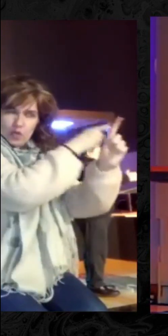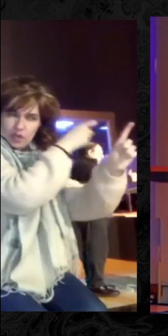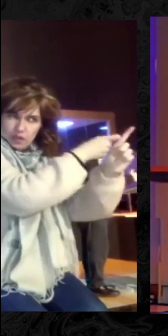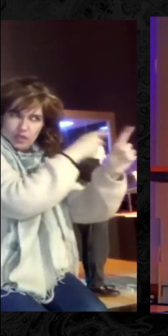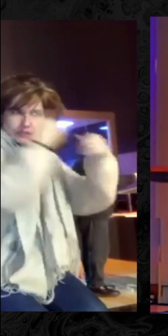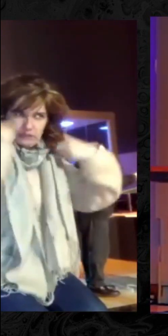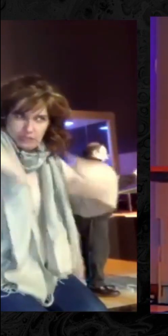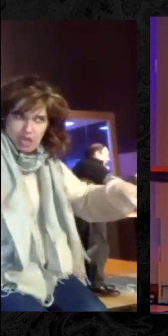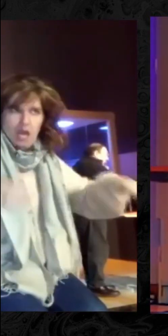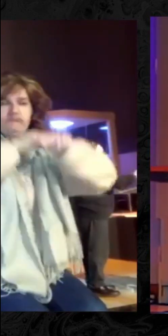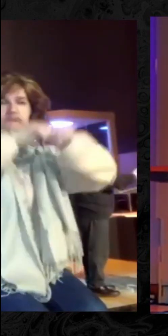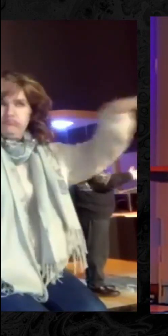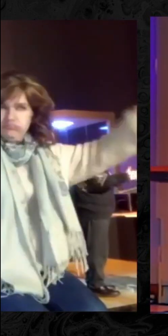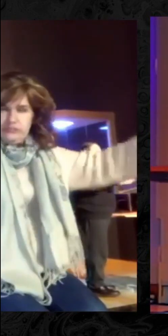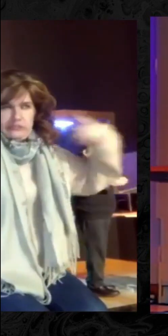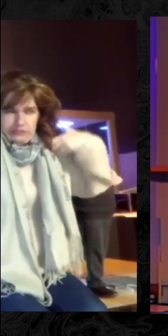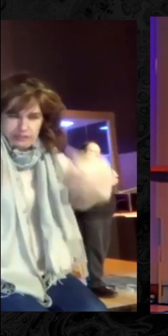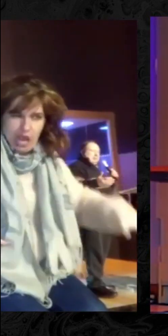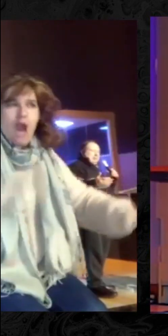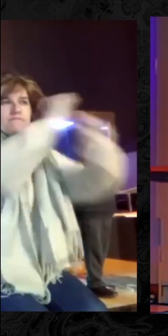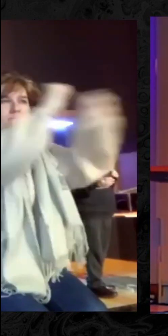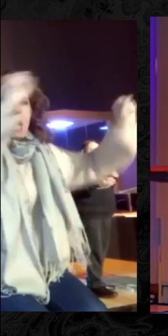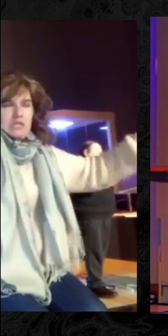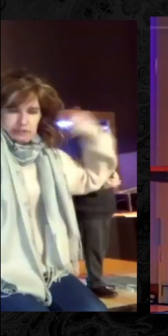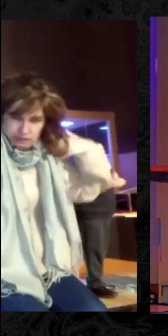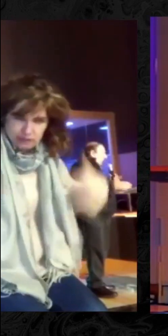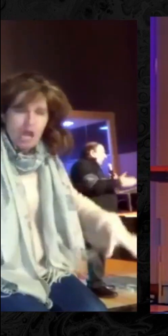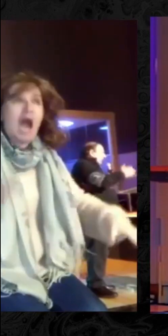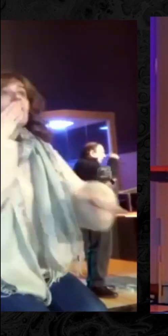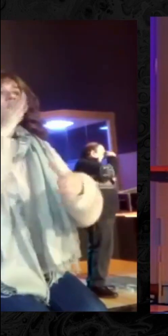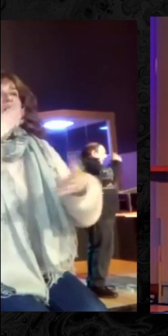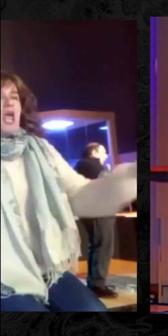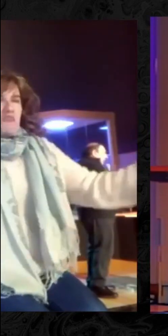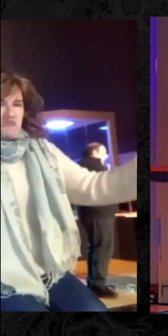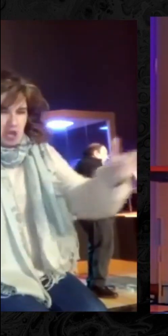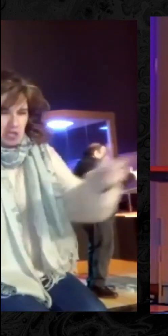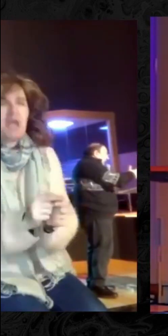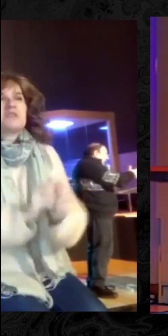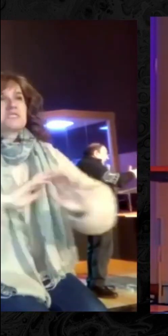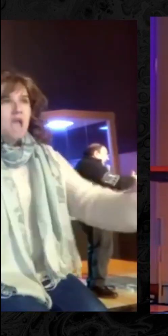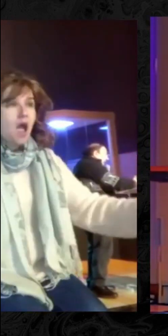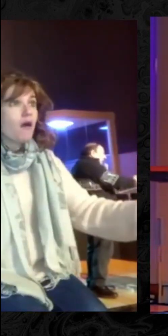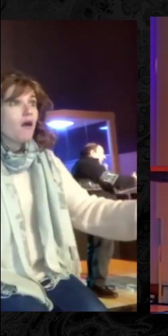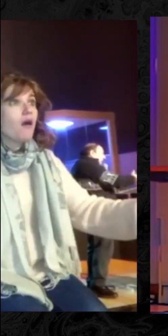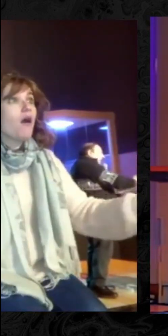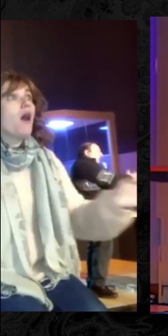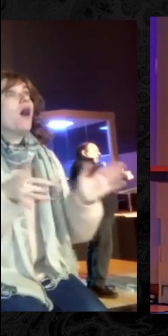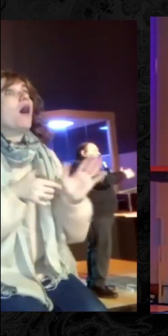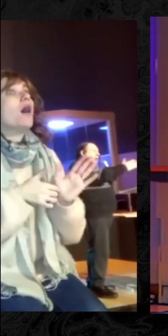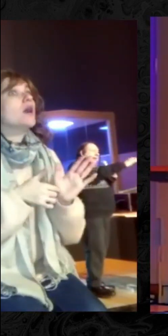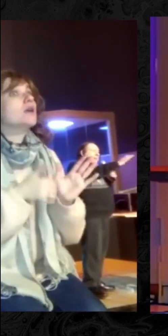aborrecidos destrucción de Jerusalén verdad Y ahora te está hablando en el sentido de que Escucha